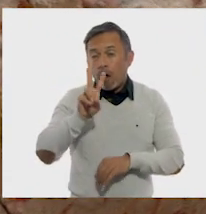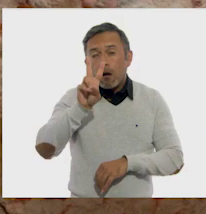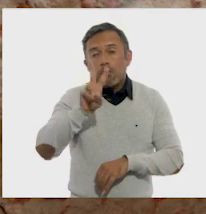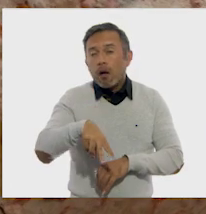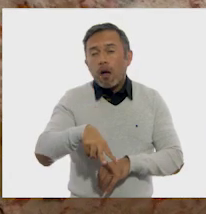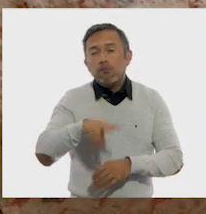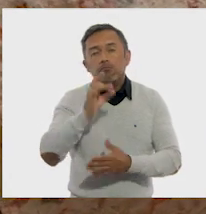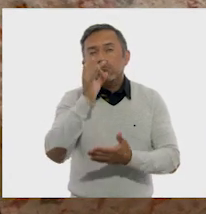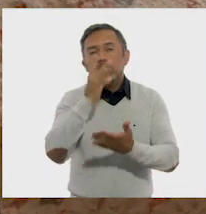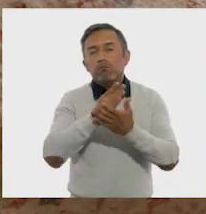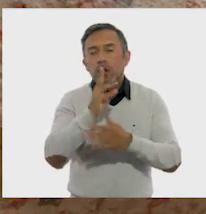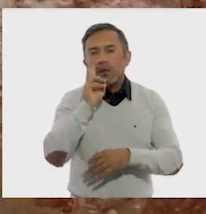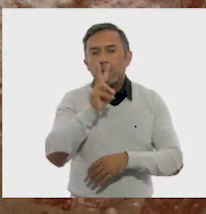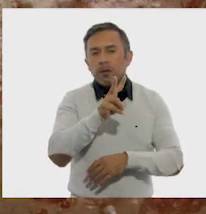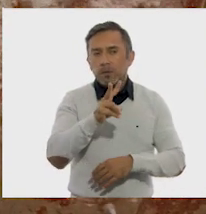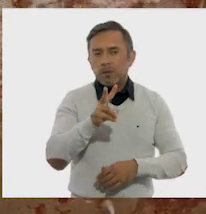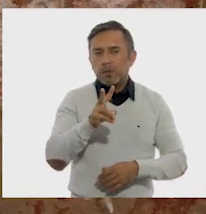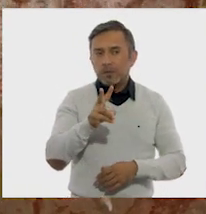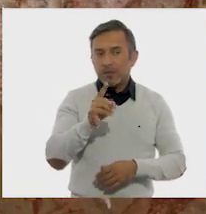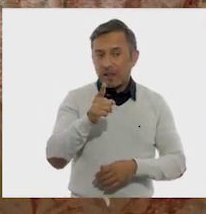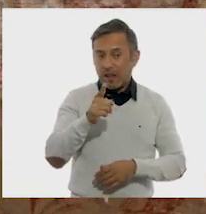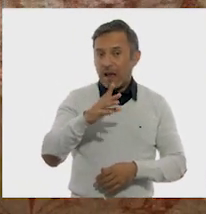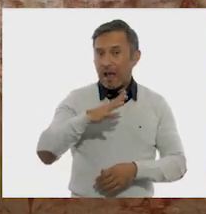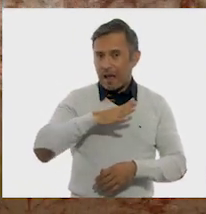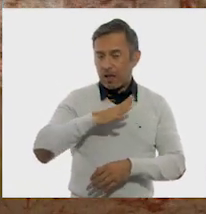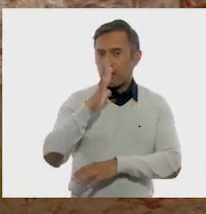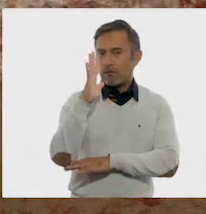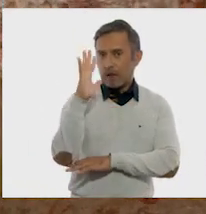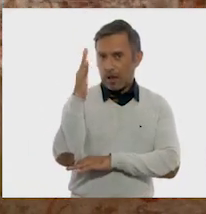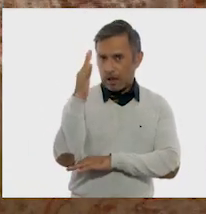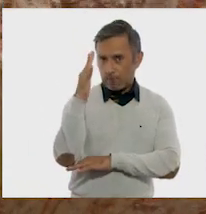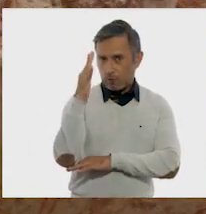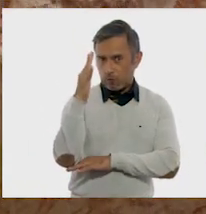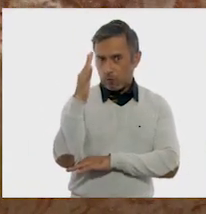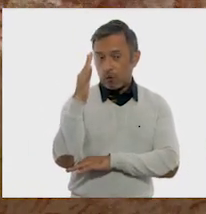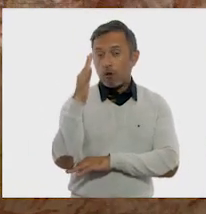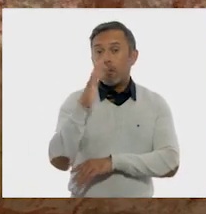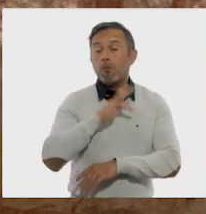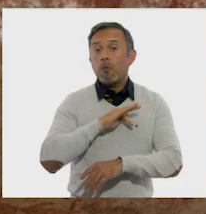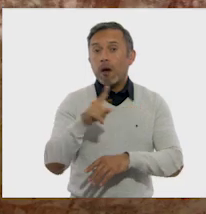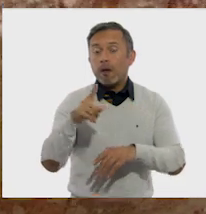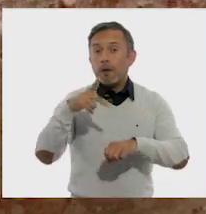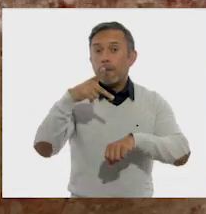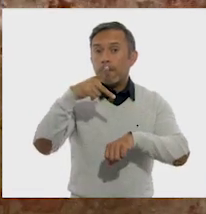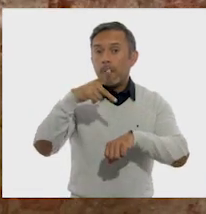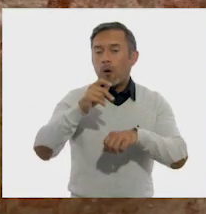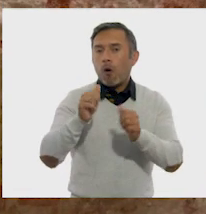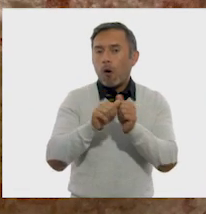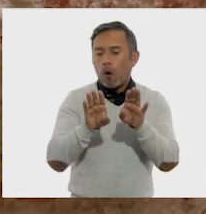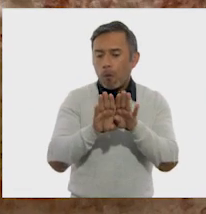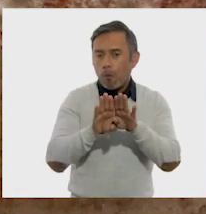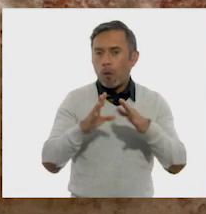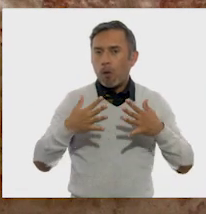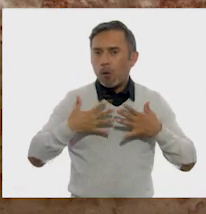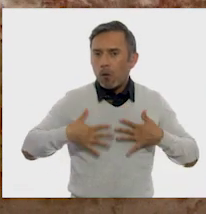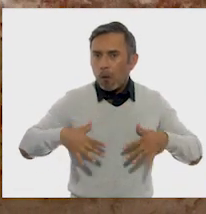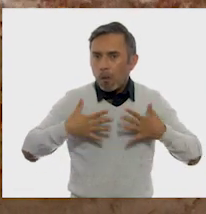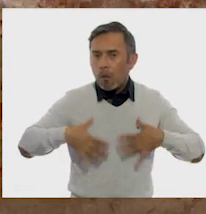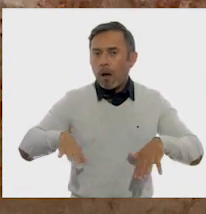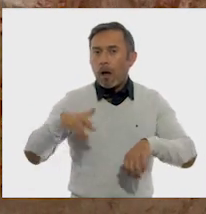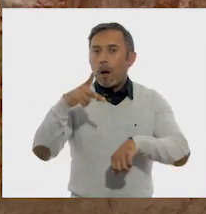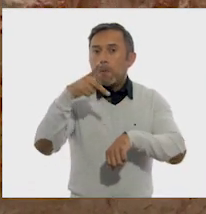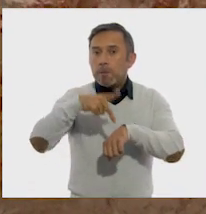encontrar que el lomboy tiene agua y que al hacer contacto con la ropa o con las piedras se pone